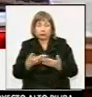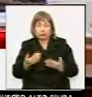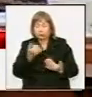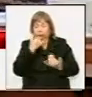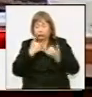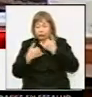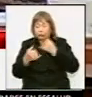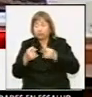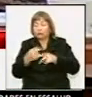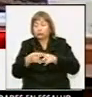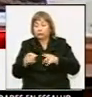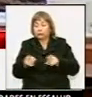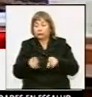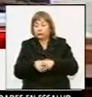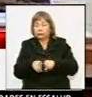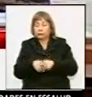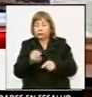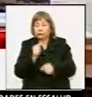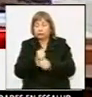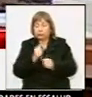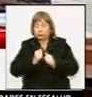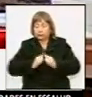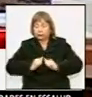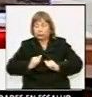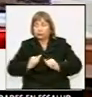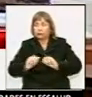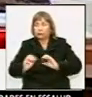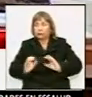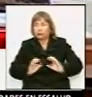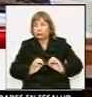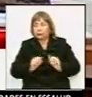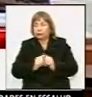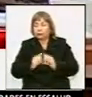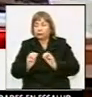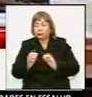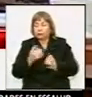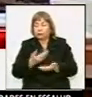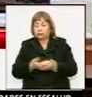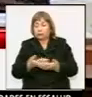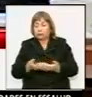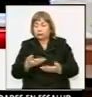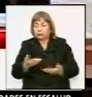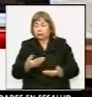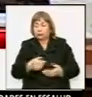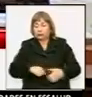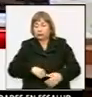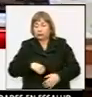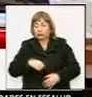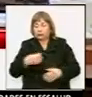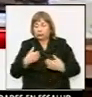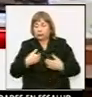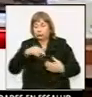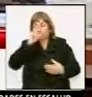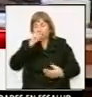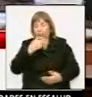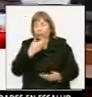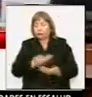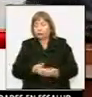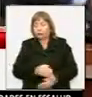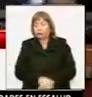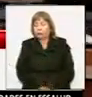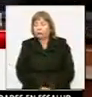situación, sino que hemos venido trabajando intensamente y que hacen y que harán que este país sea orgulloso de lo que tiene y de lo que es. Muchas